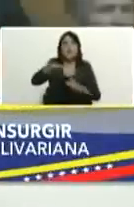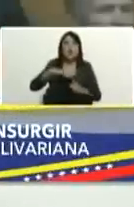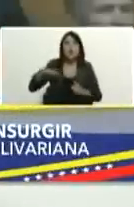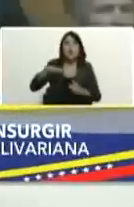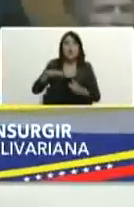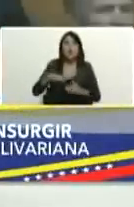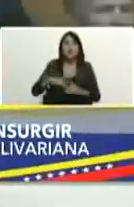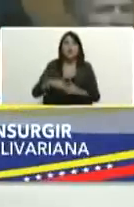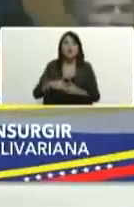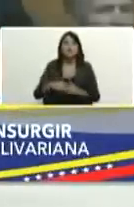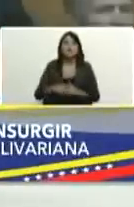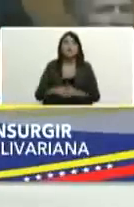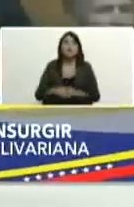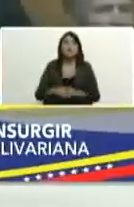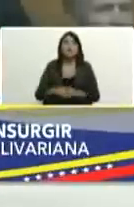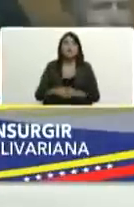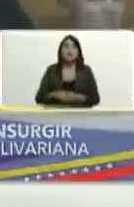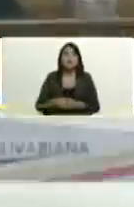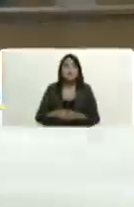Miraflores.